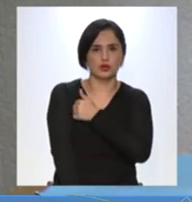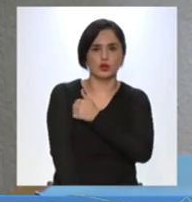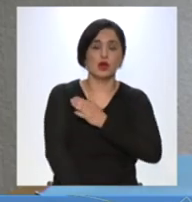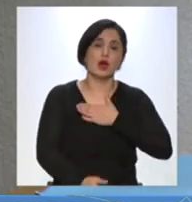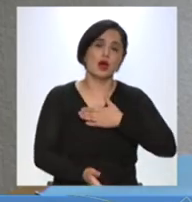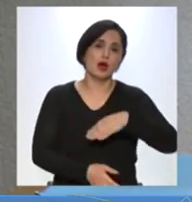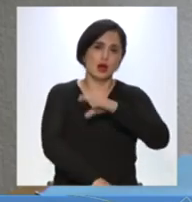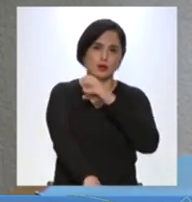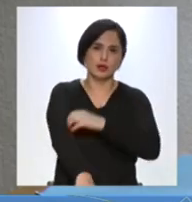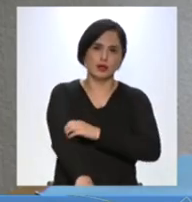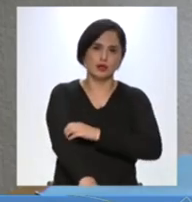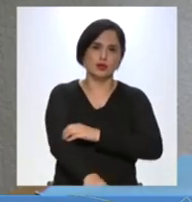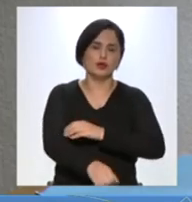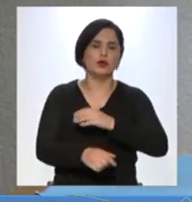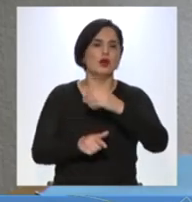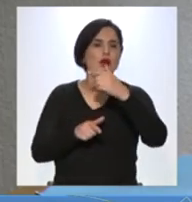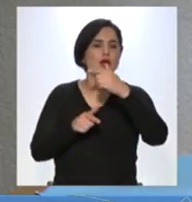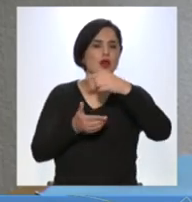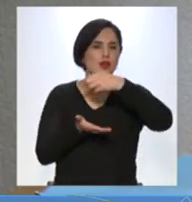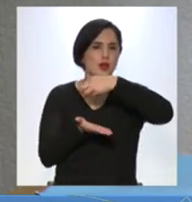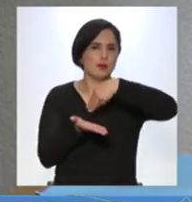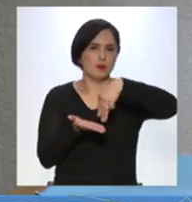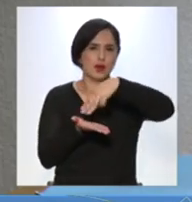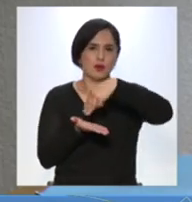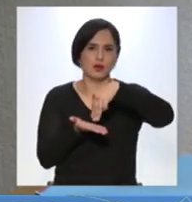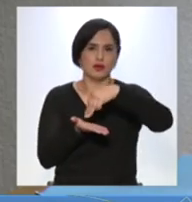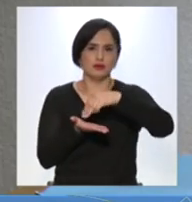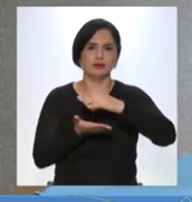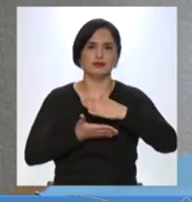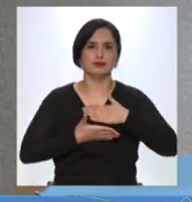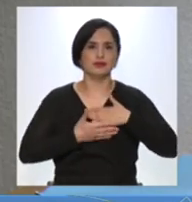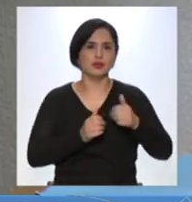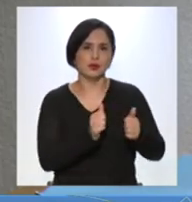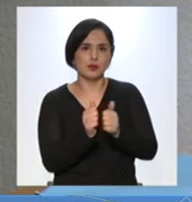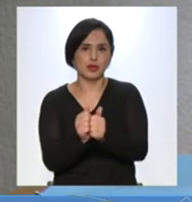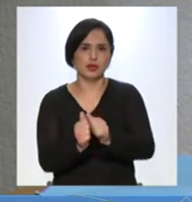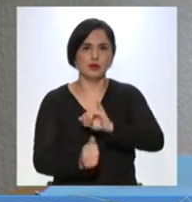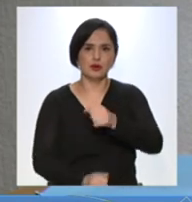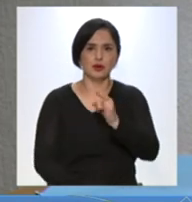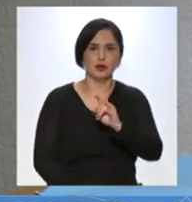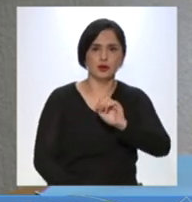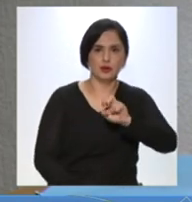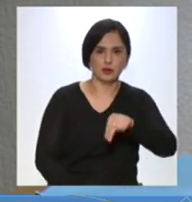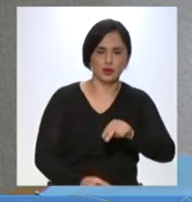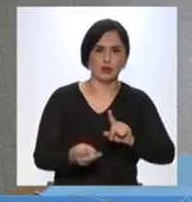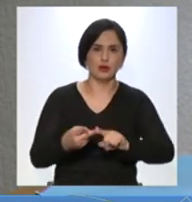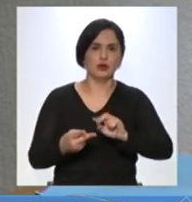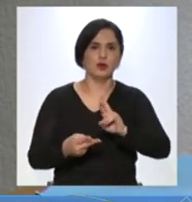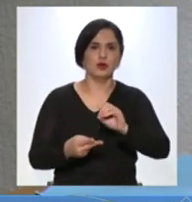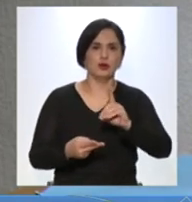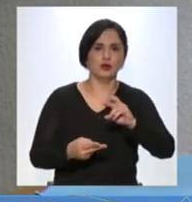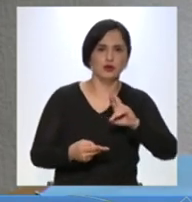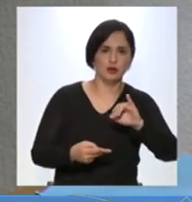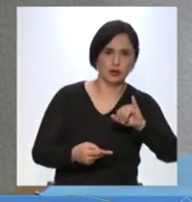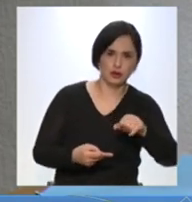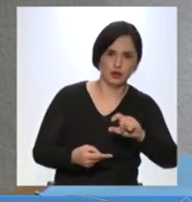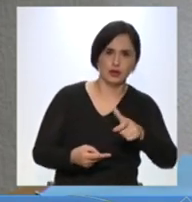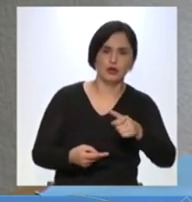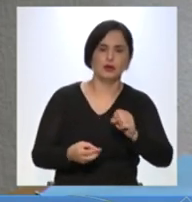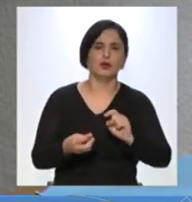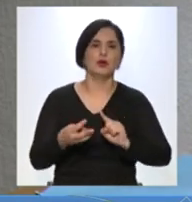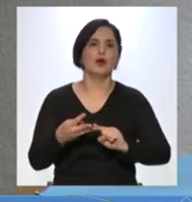de Maule, y aquí quiero representar a mis colegas, a Juan, a Rodrigo, a Juan Antonio, a